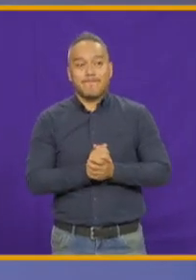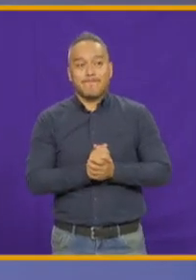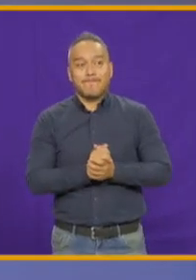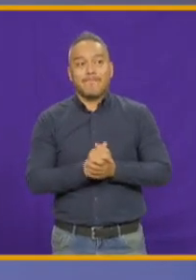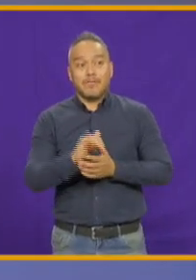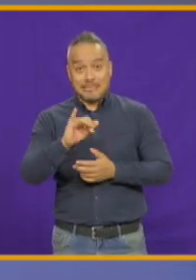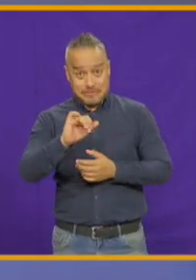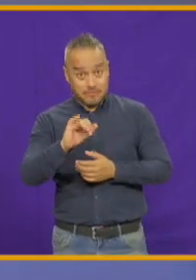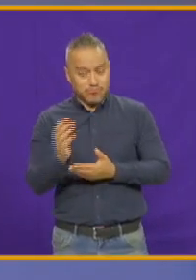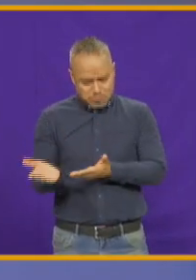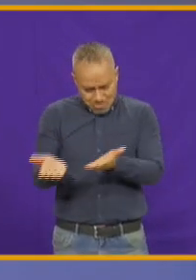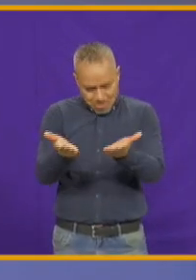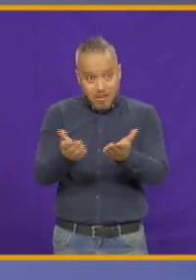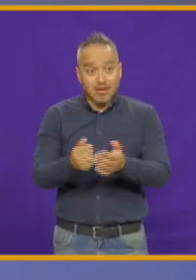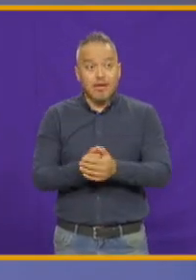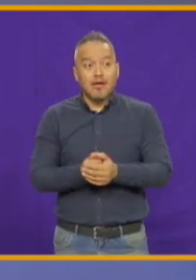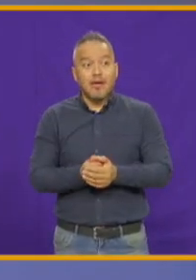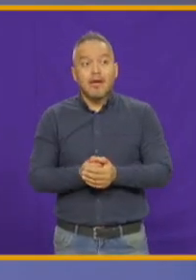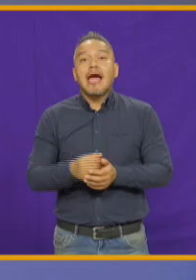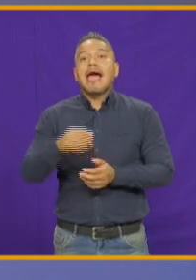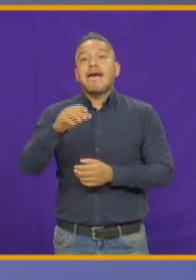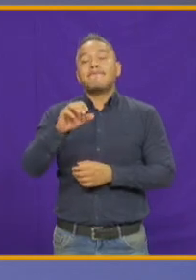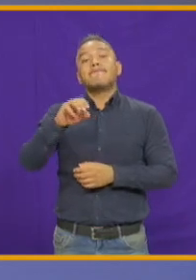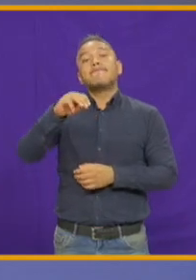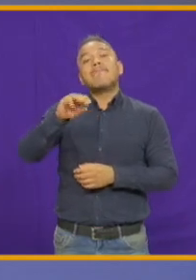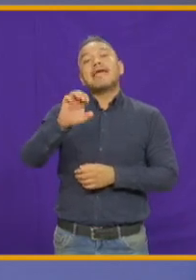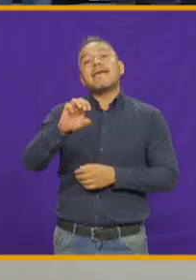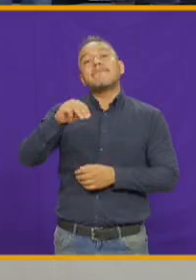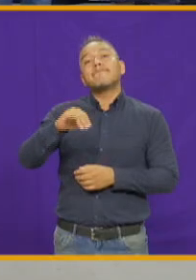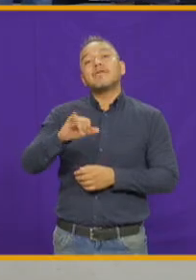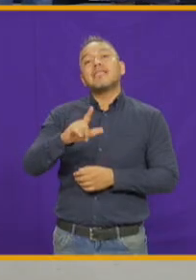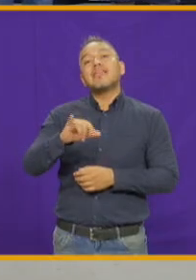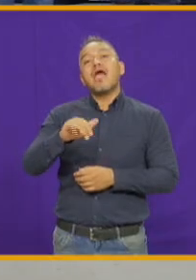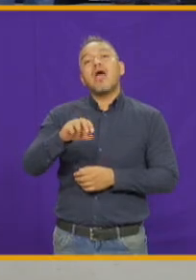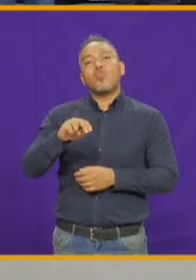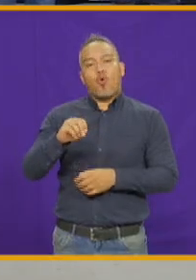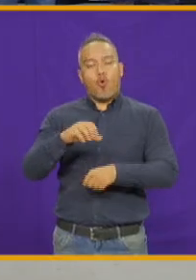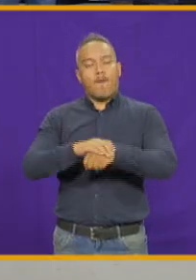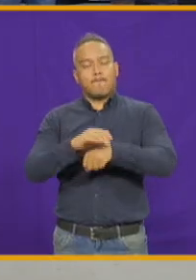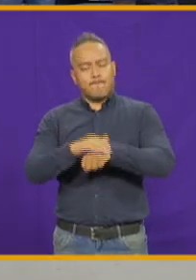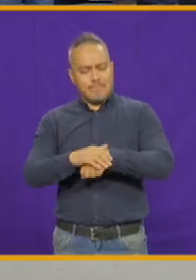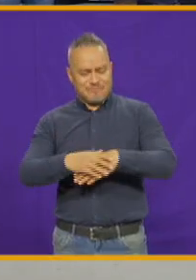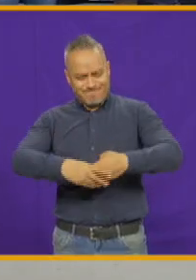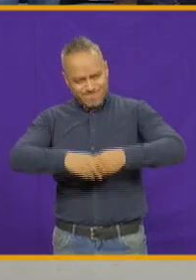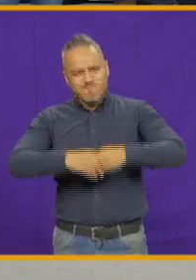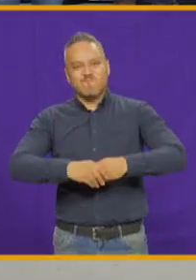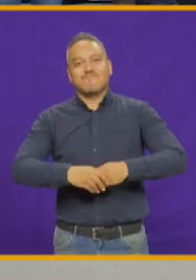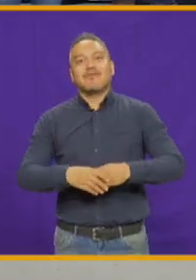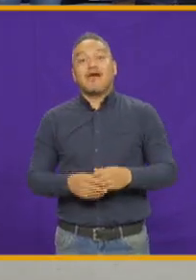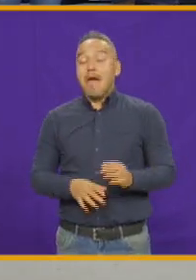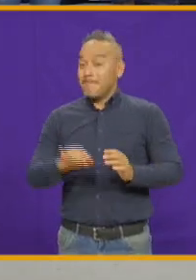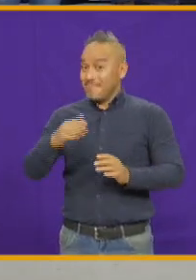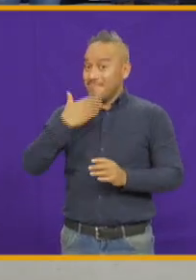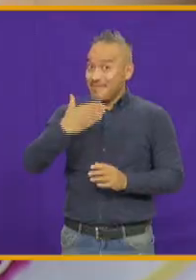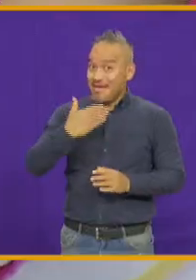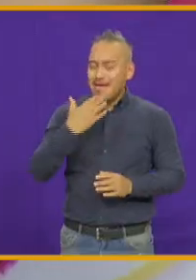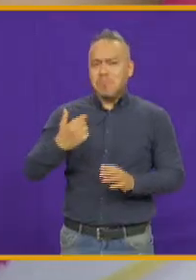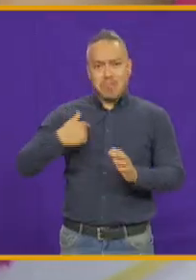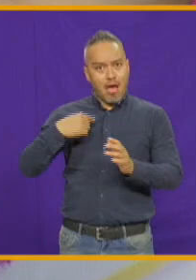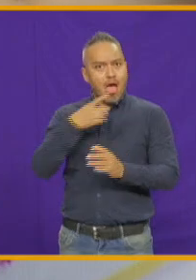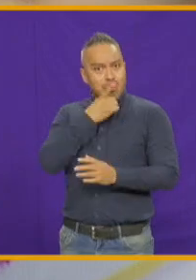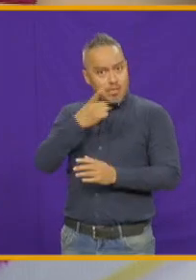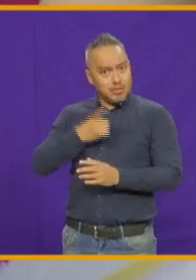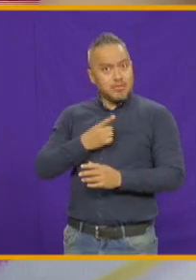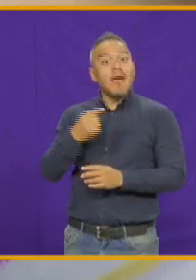sí Mario Emiliano Mario Emiliano muy bien muy bien María Emiliano y también con las pequeñitas